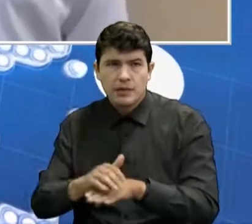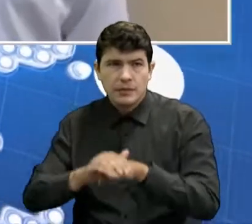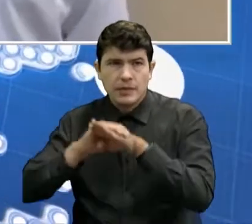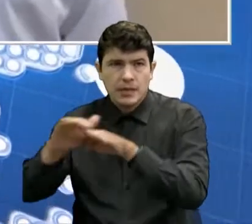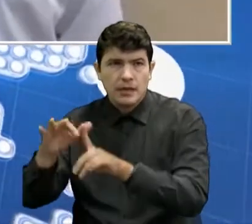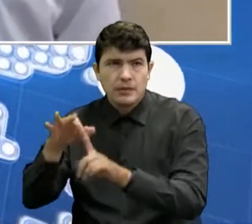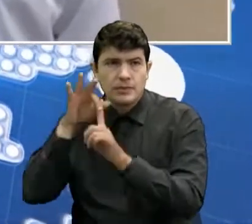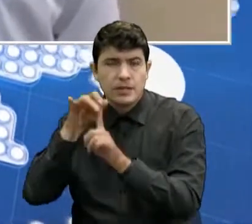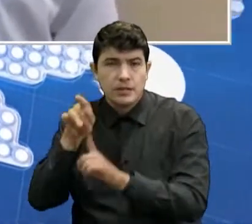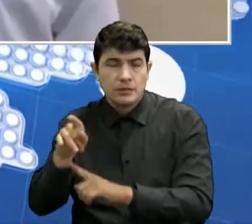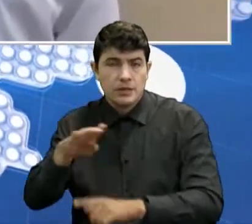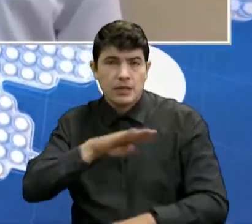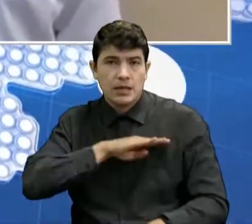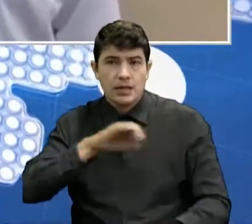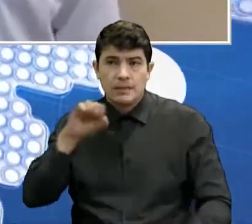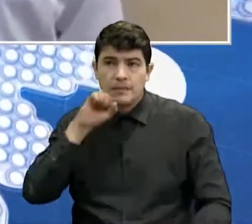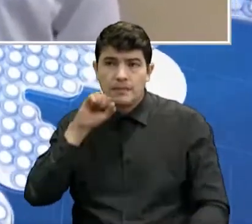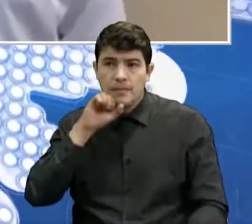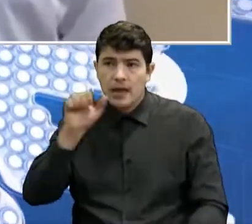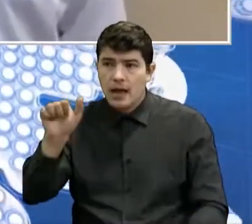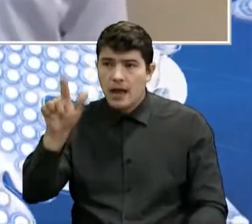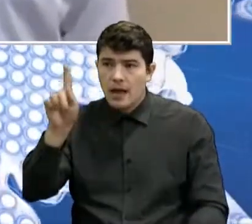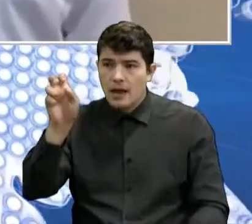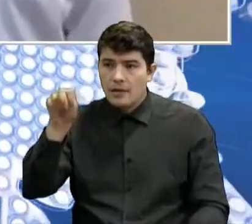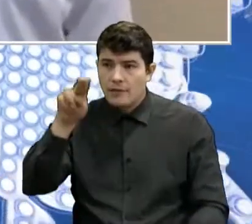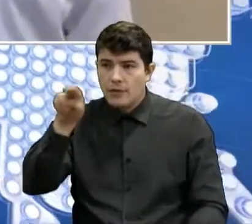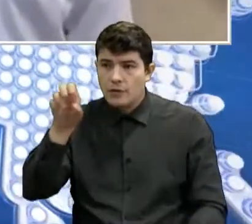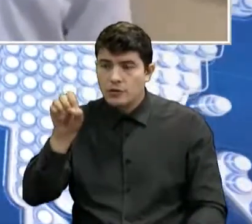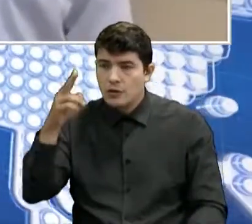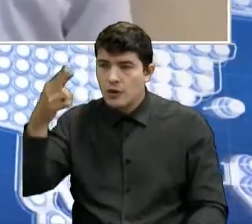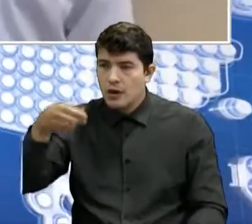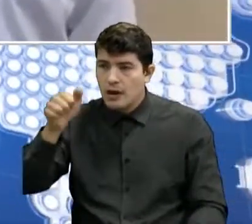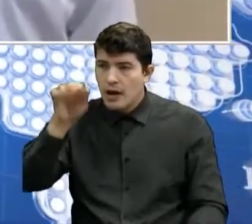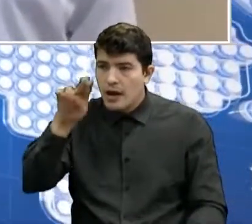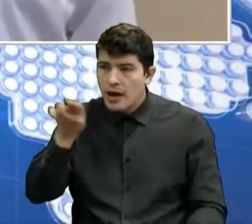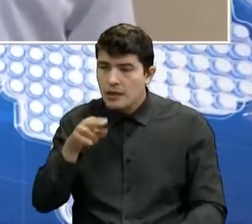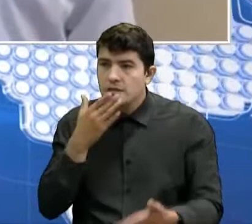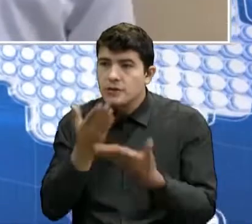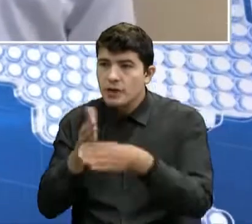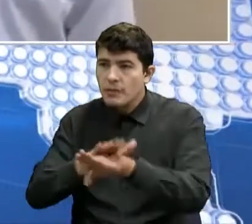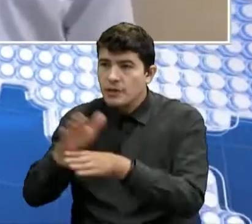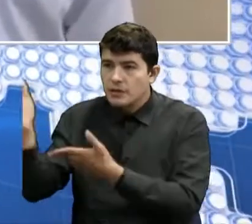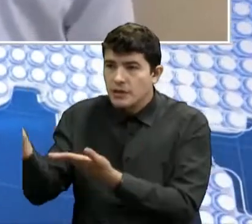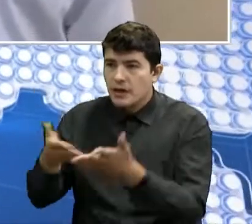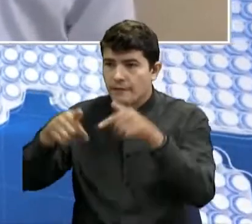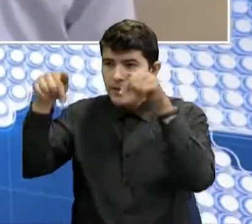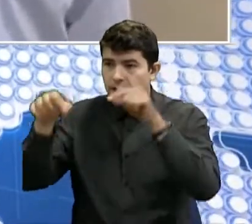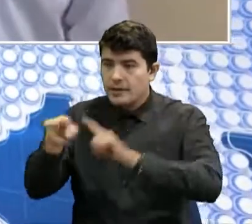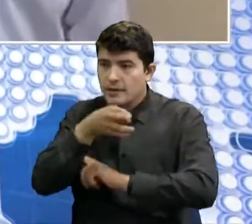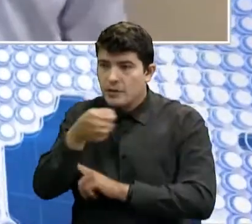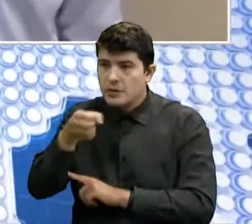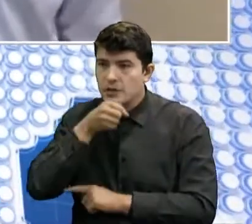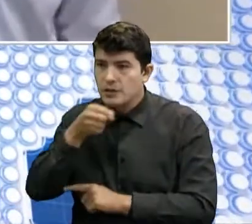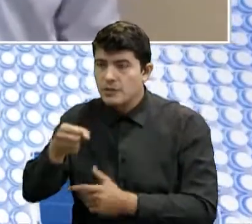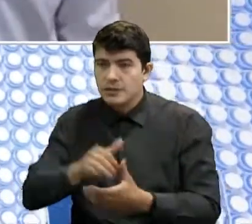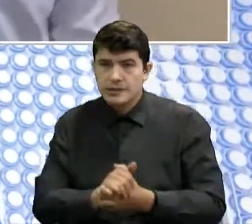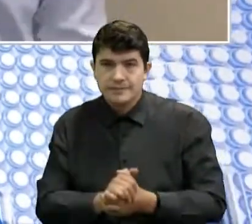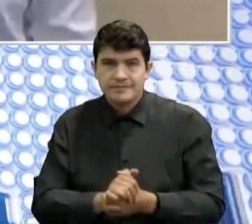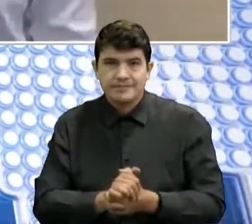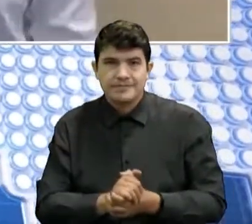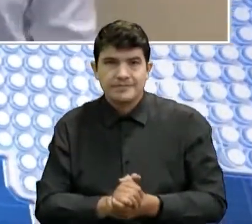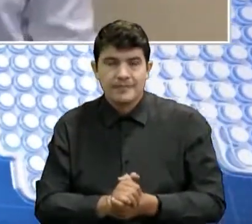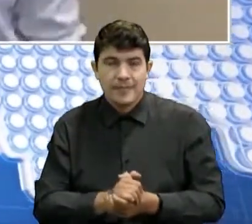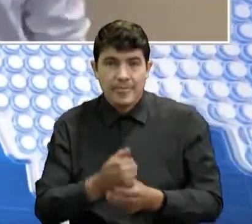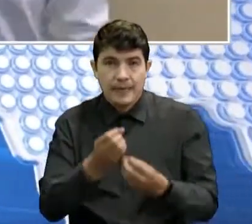al alcalde de Barranca Bermeja, Alfonso El Hash. Alcalde, buenas tardes y bienvenido a Oriente Noticias. Hola, Sergio, muchísimas